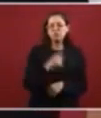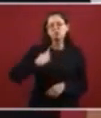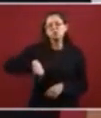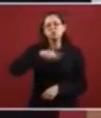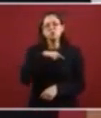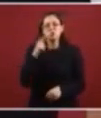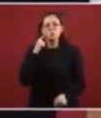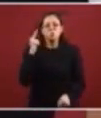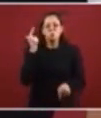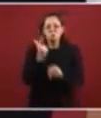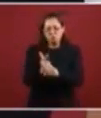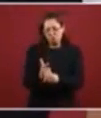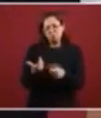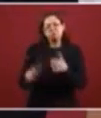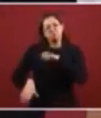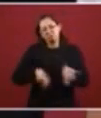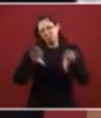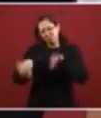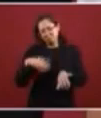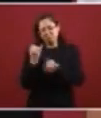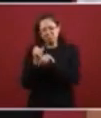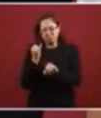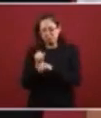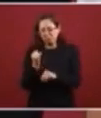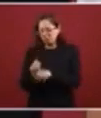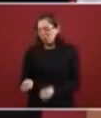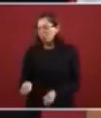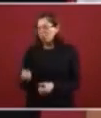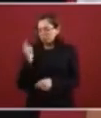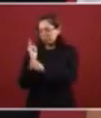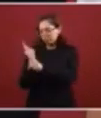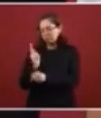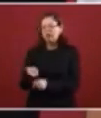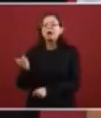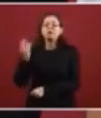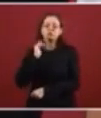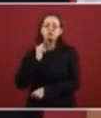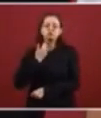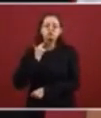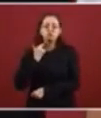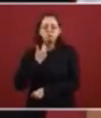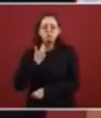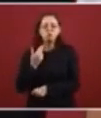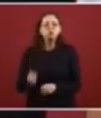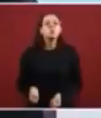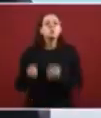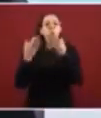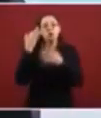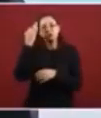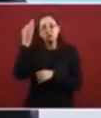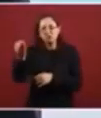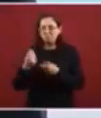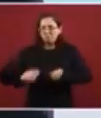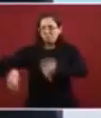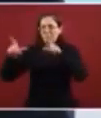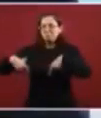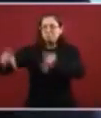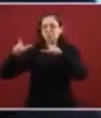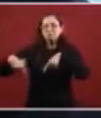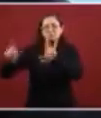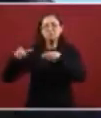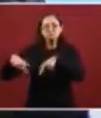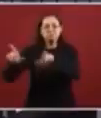con las herramientas correspondientes cuando se trata de bots dependiendo de los tiempos de transmisión en que se hace el